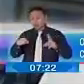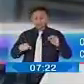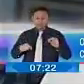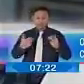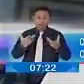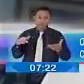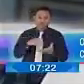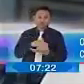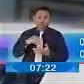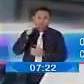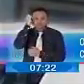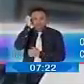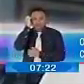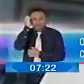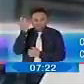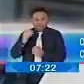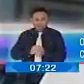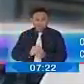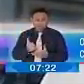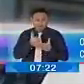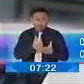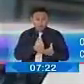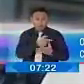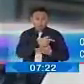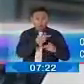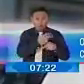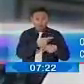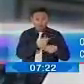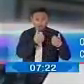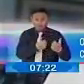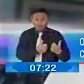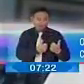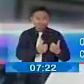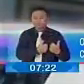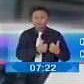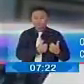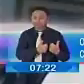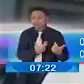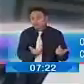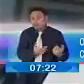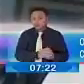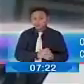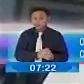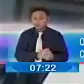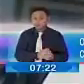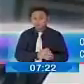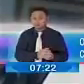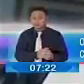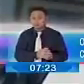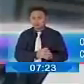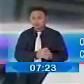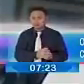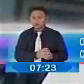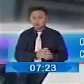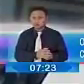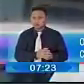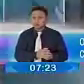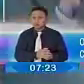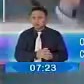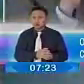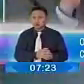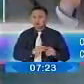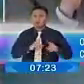Eso definitivamente no ayuda a los sectores productivos de nuestro país. Sin embargo, las rosas, que ha sido uno de los